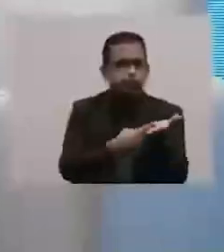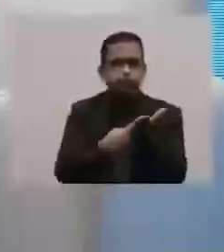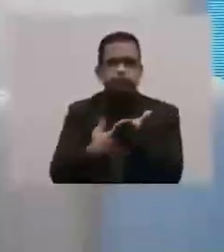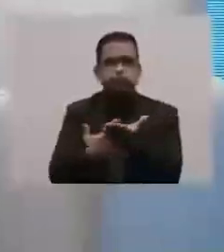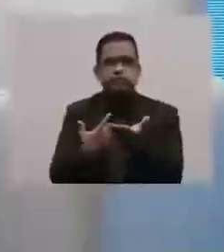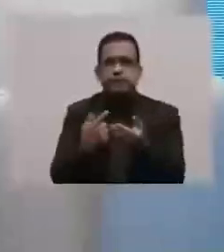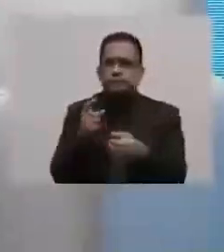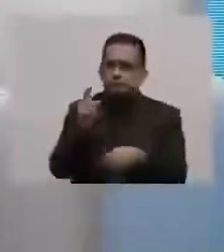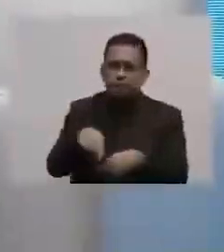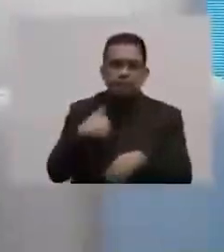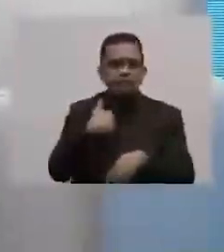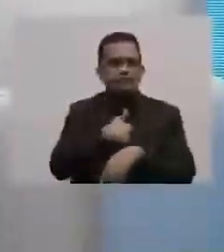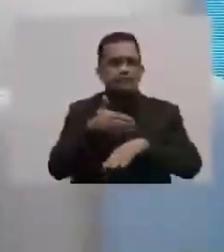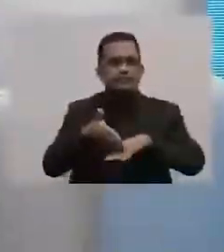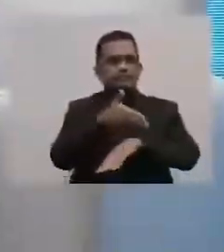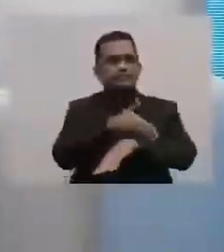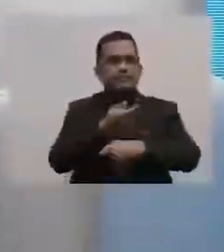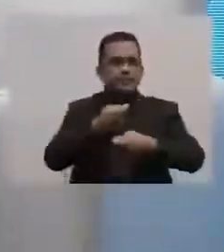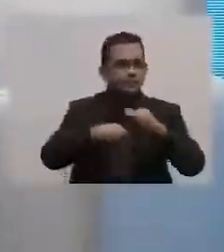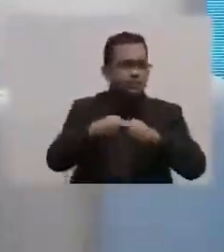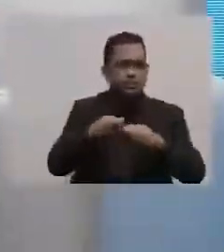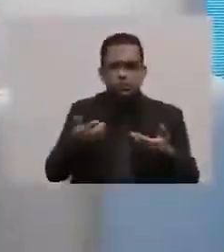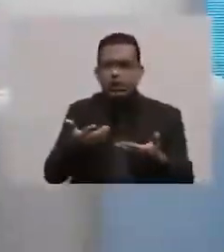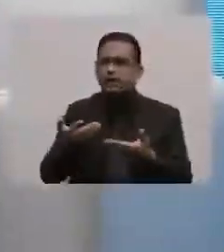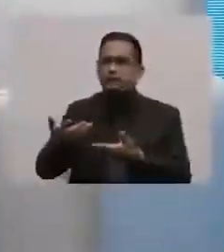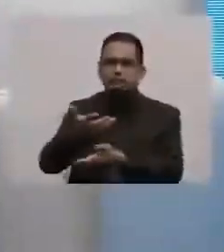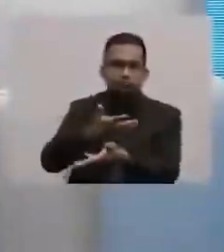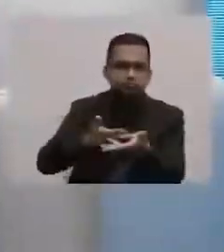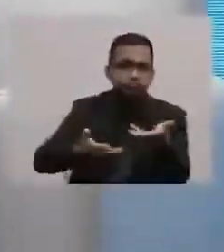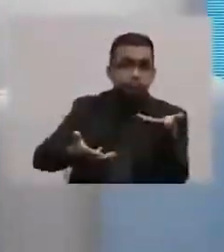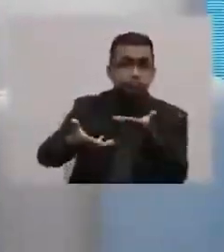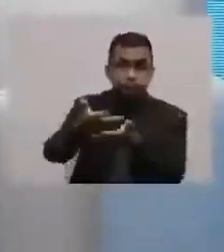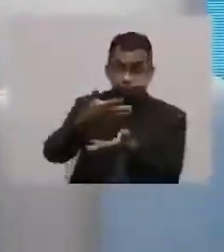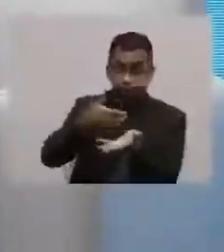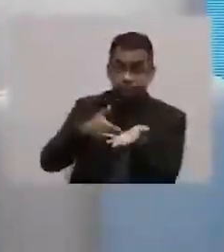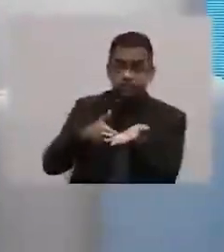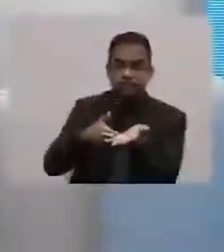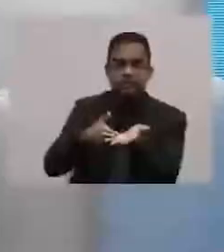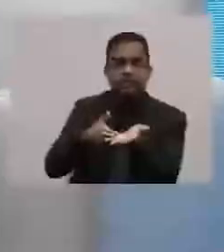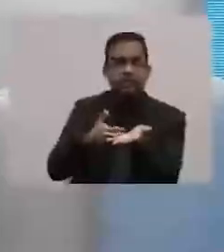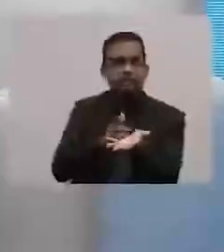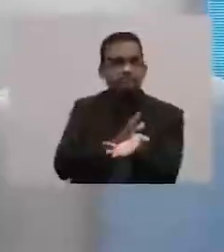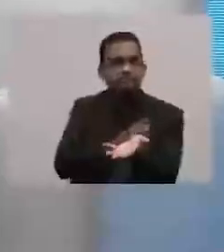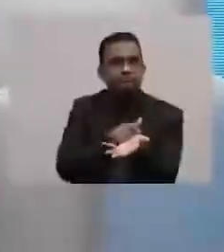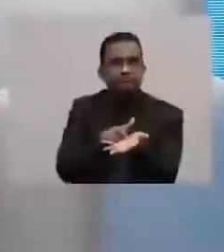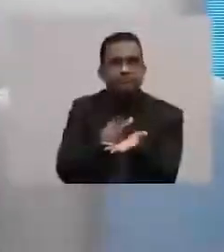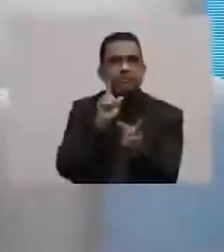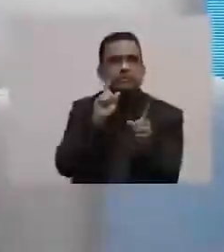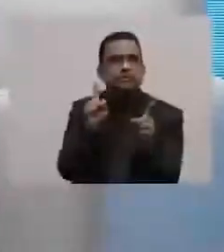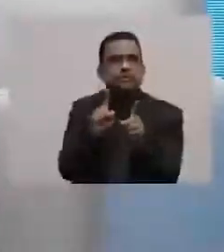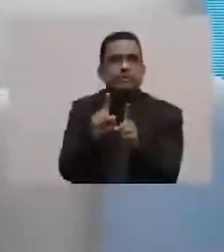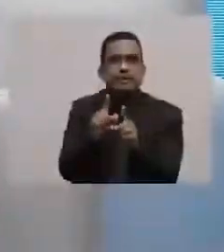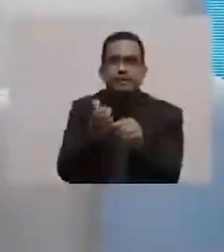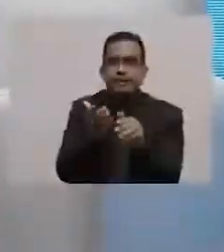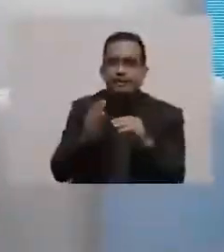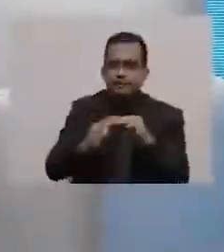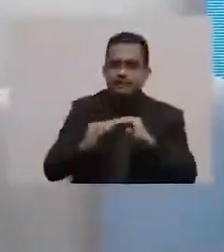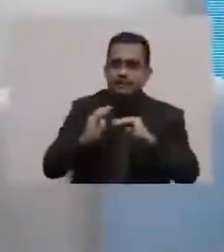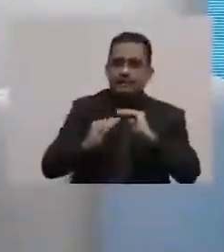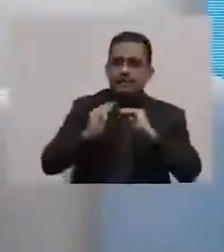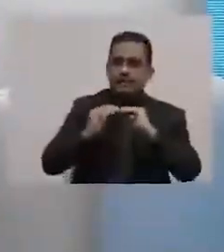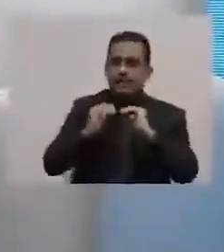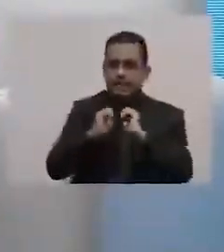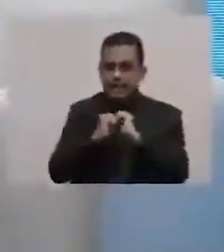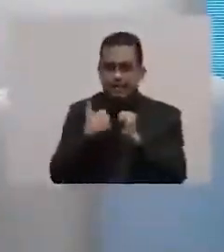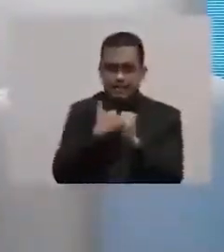cosas tenemos que cambiar. Porque estas mesas lo que pueden hacer es darle forma al muñeco, construir el muñeco de cómo lo